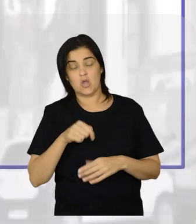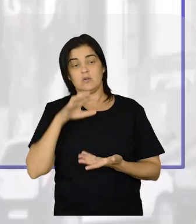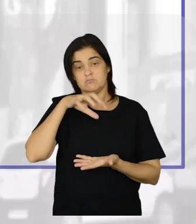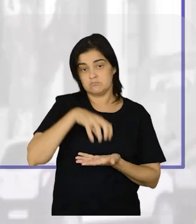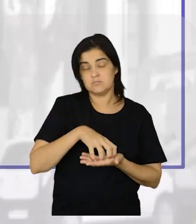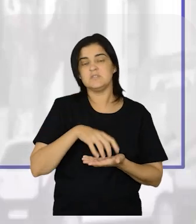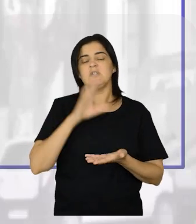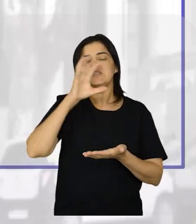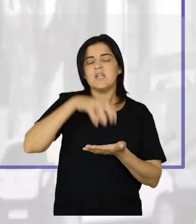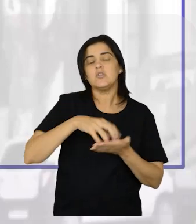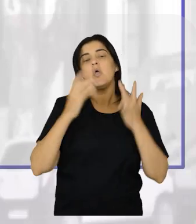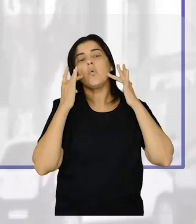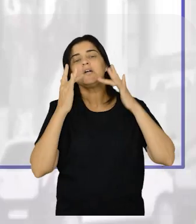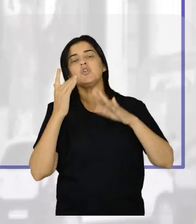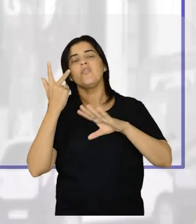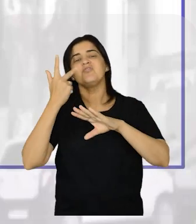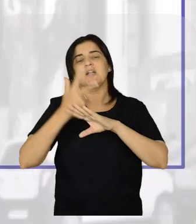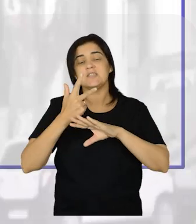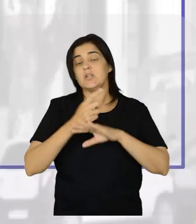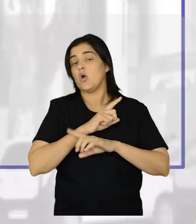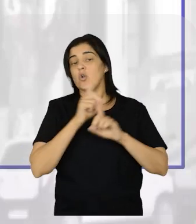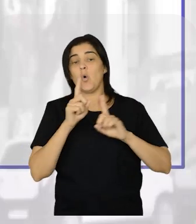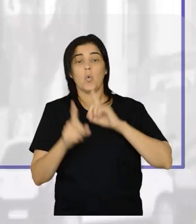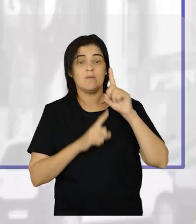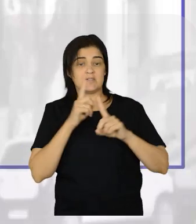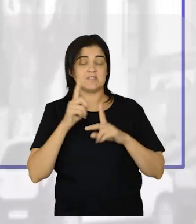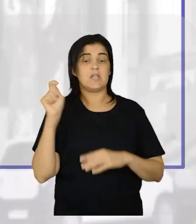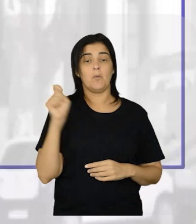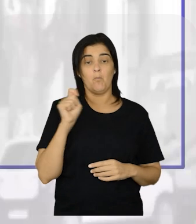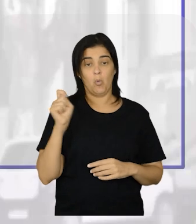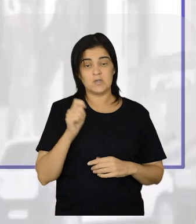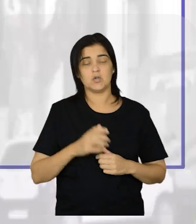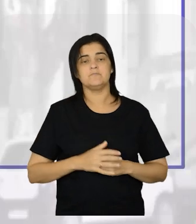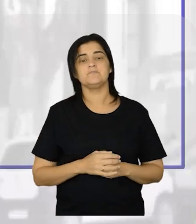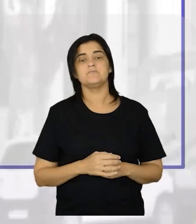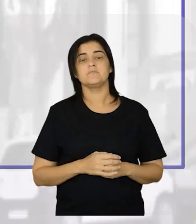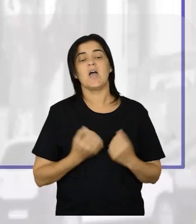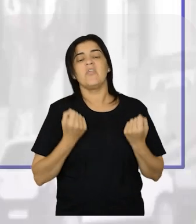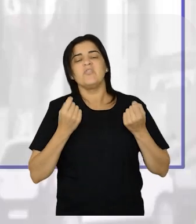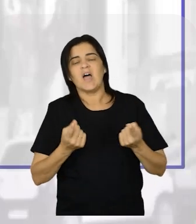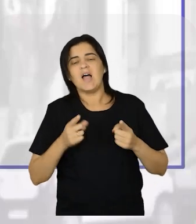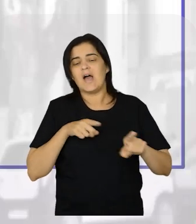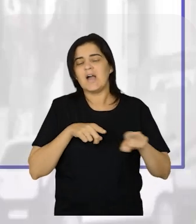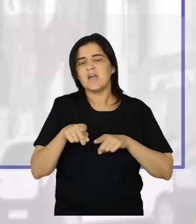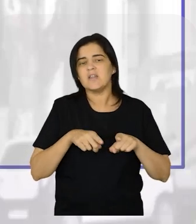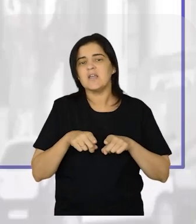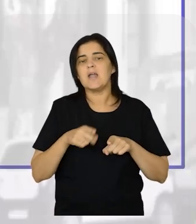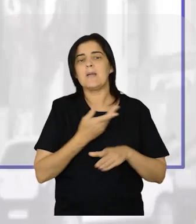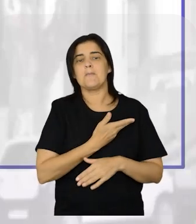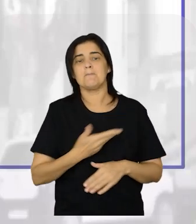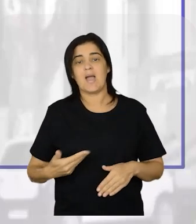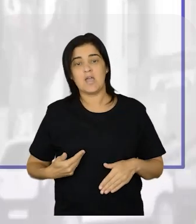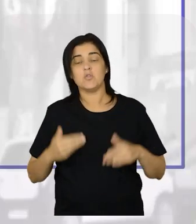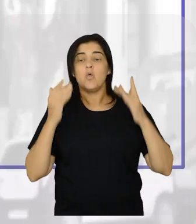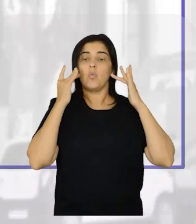son un centro de educación terciaria, no universitaria público. Ofrece la carrera de maestro